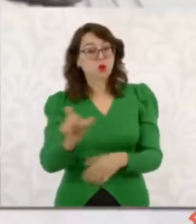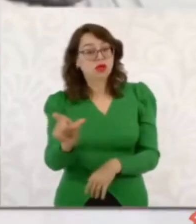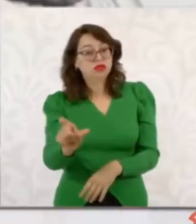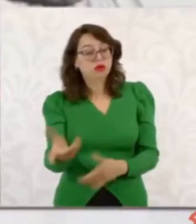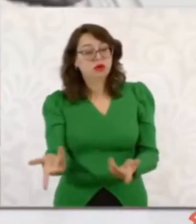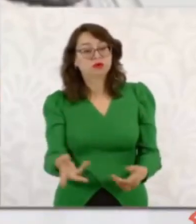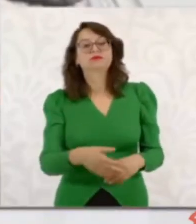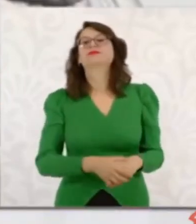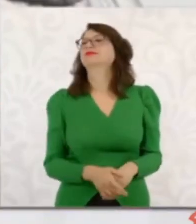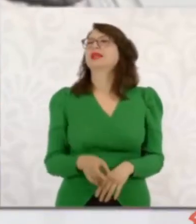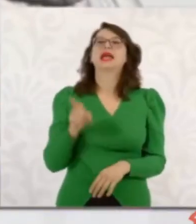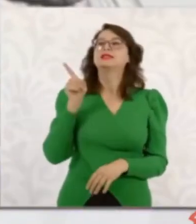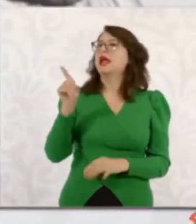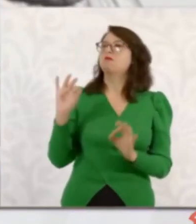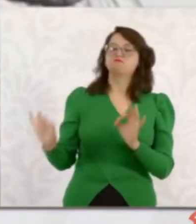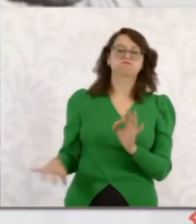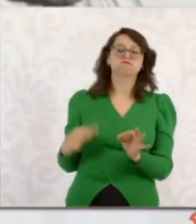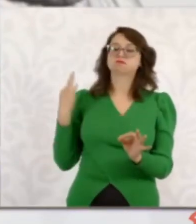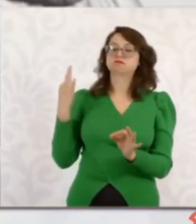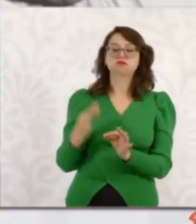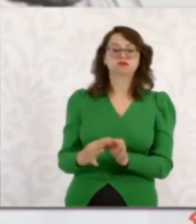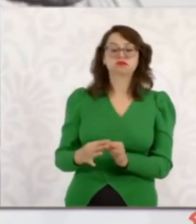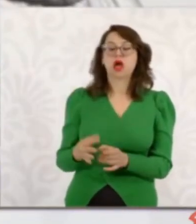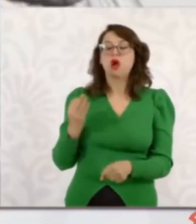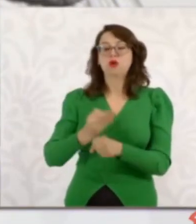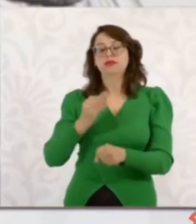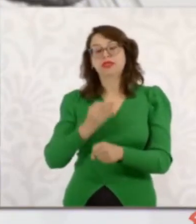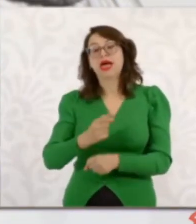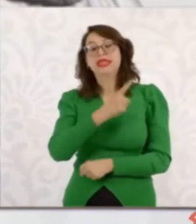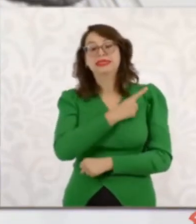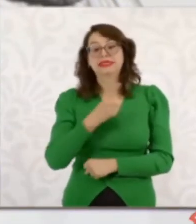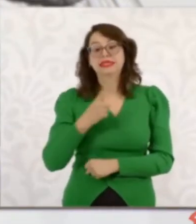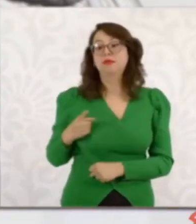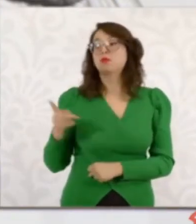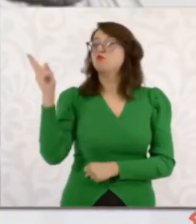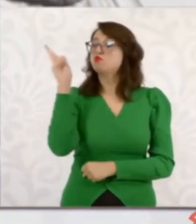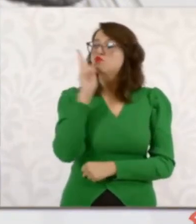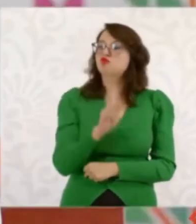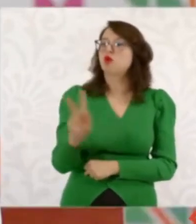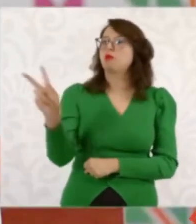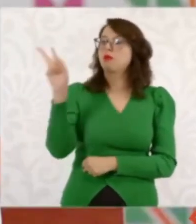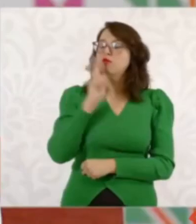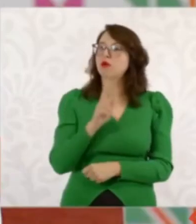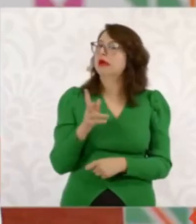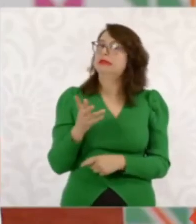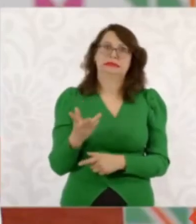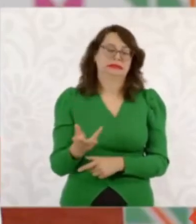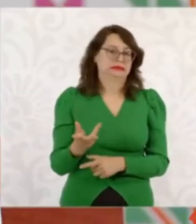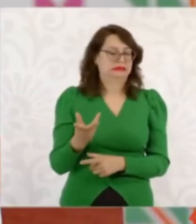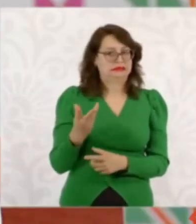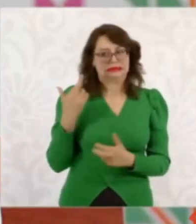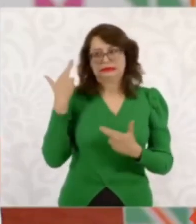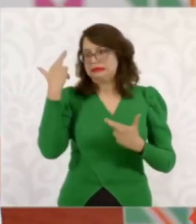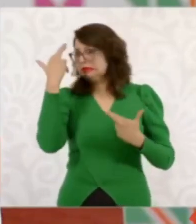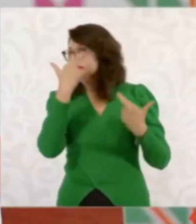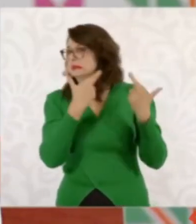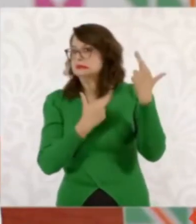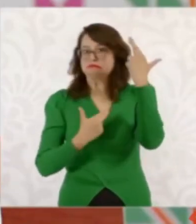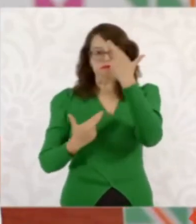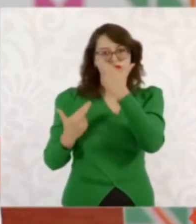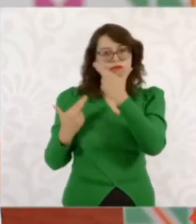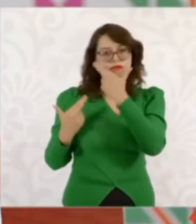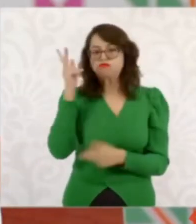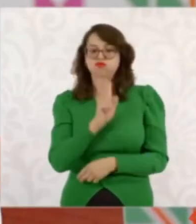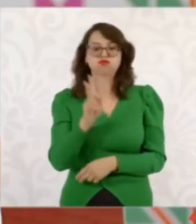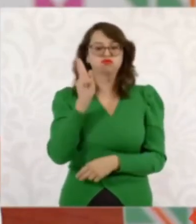pues prácticamente toda la obra, están en pruebas. Estos trenes requieren mucho tiempo de pruebas para poder pues garantizar